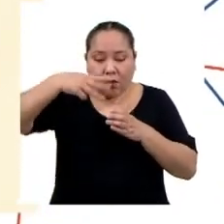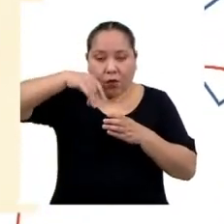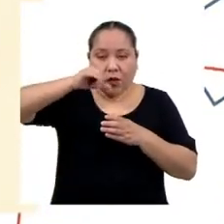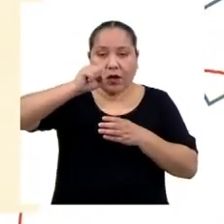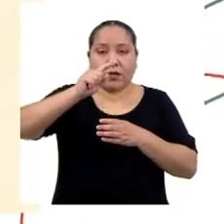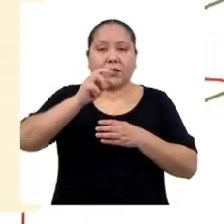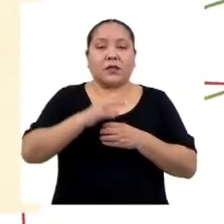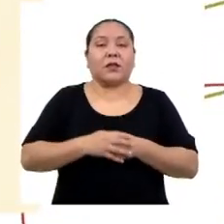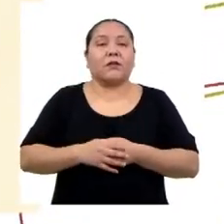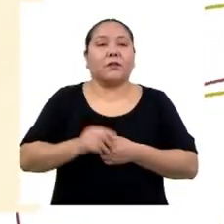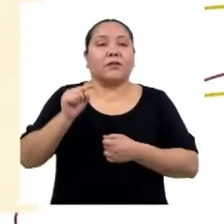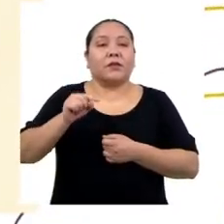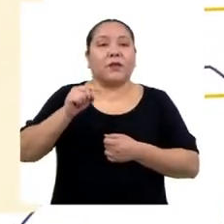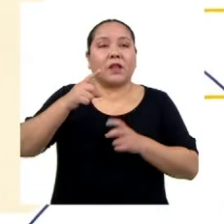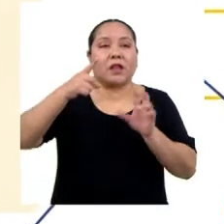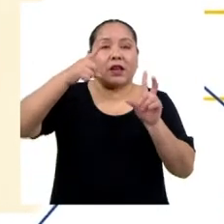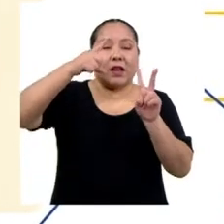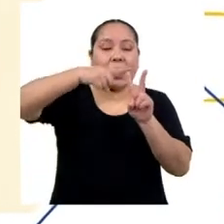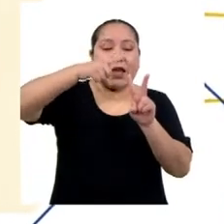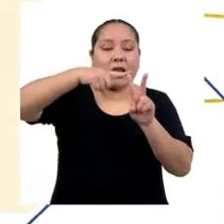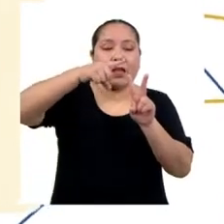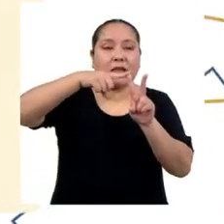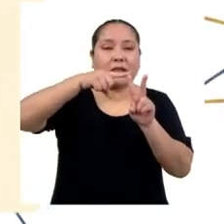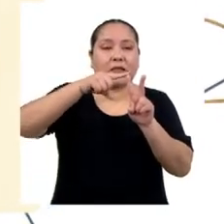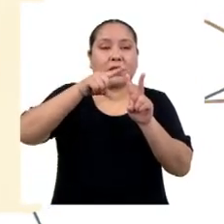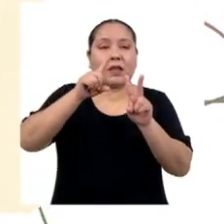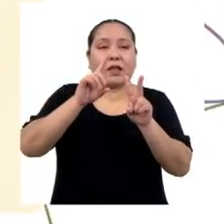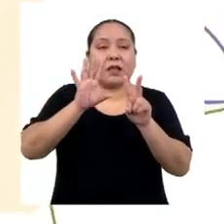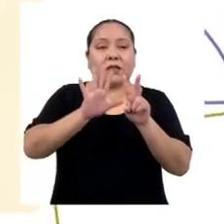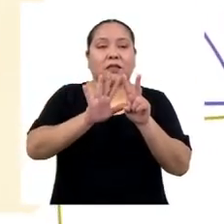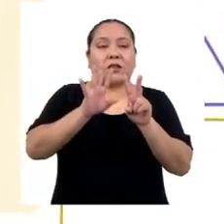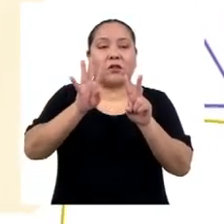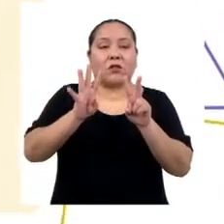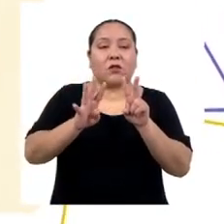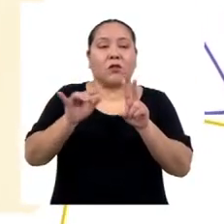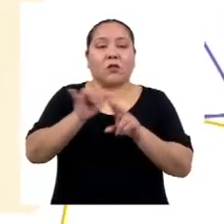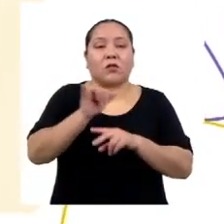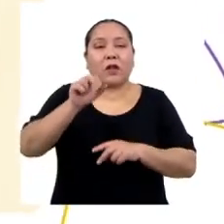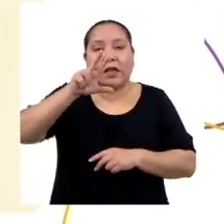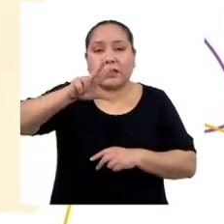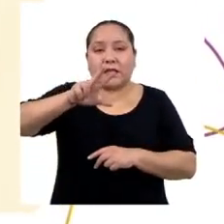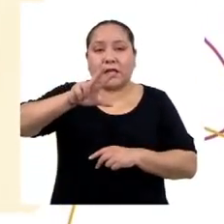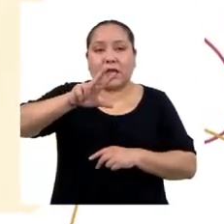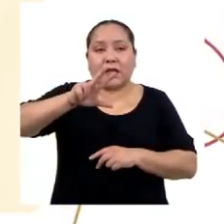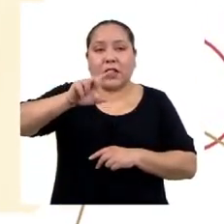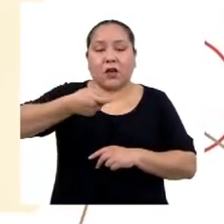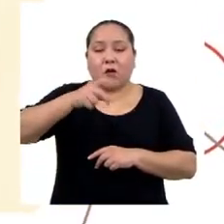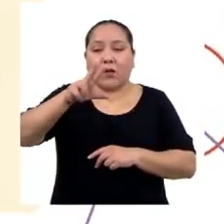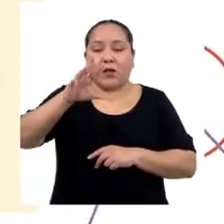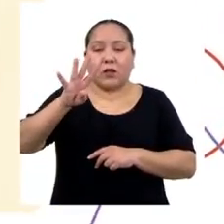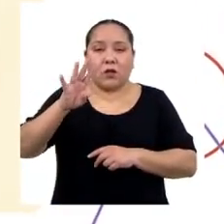raíz cuadrada de 54 es igual a 7,34. Pero como debe